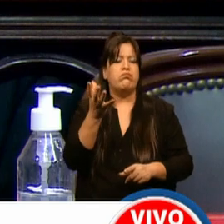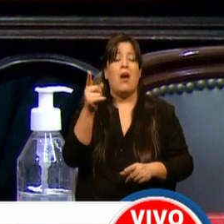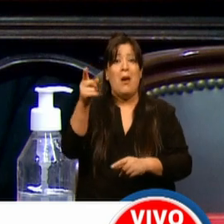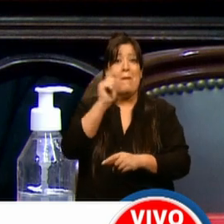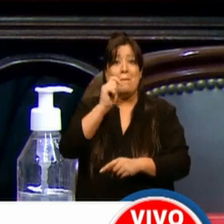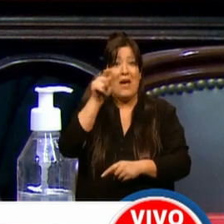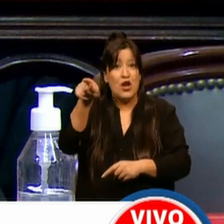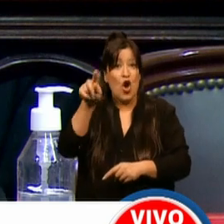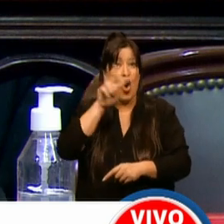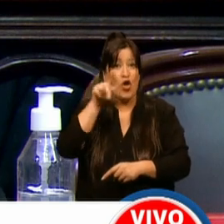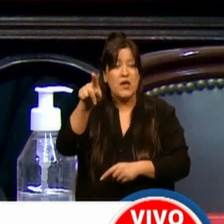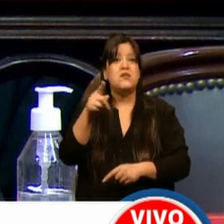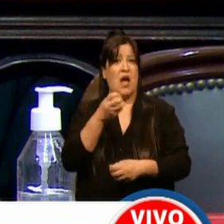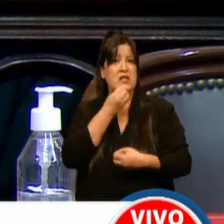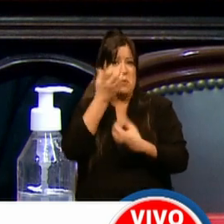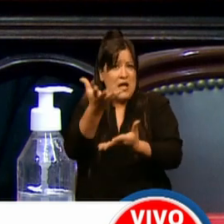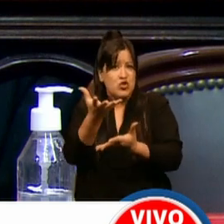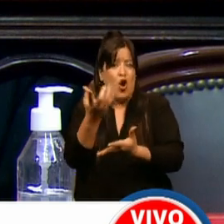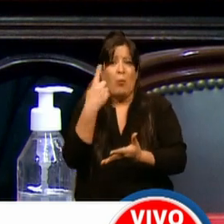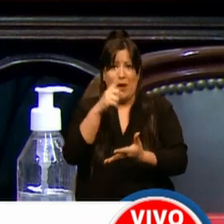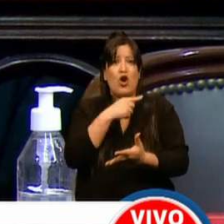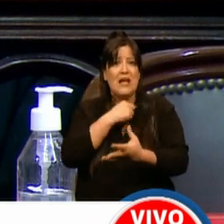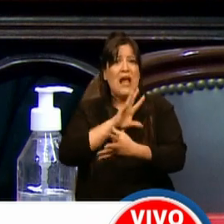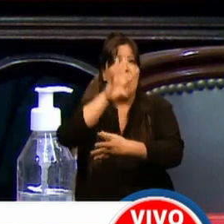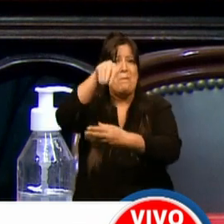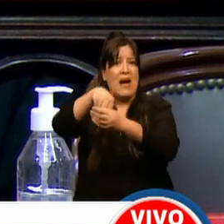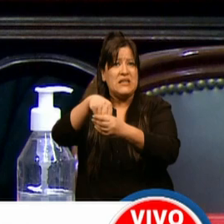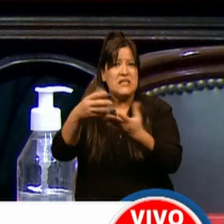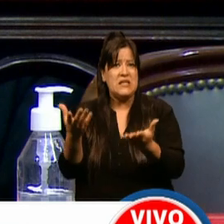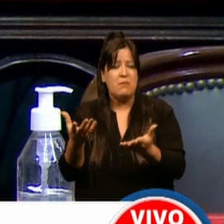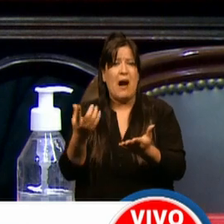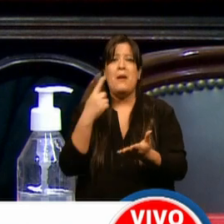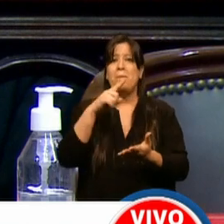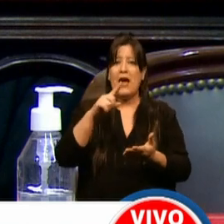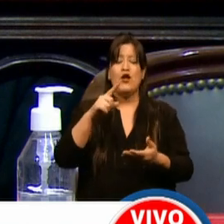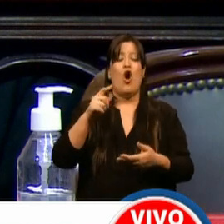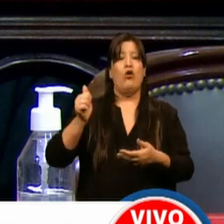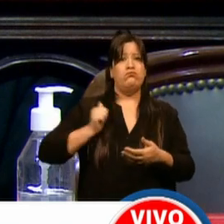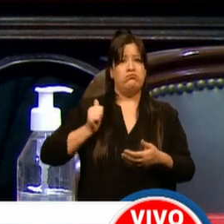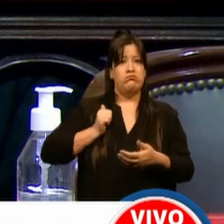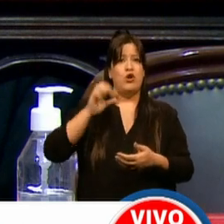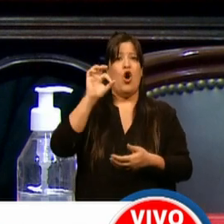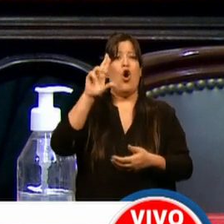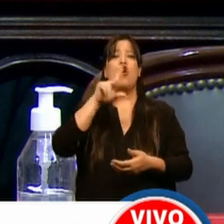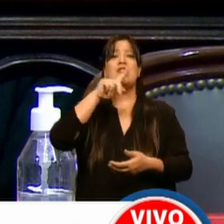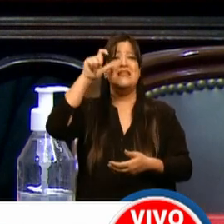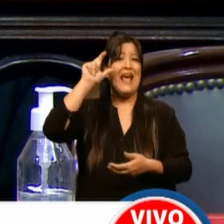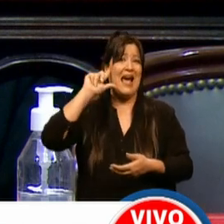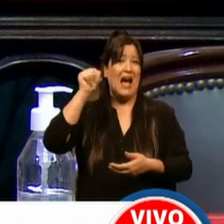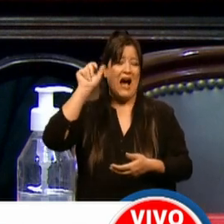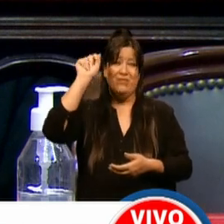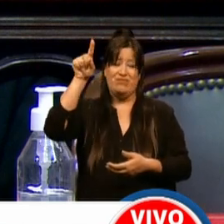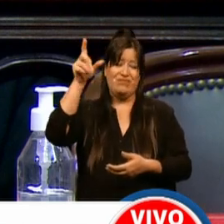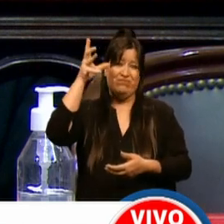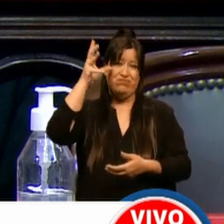que además de expresarse quiere participar y el régimen de ortega esa dictadura feroz